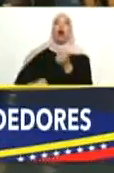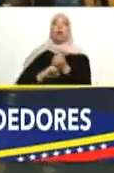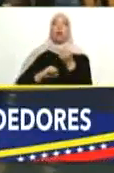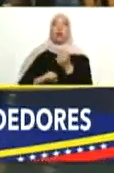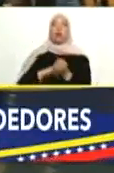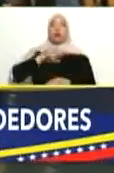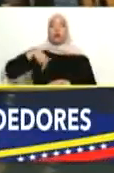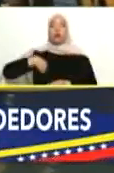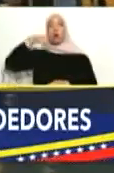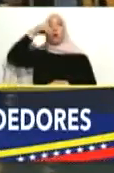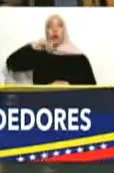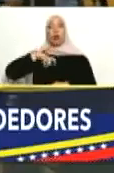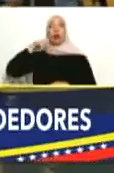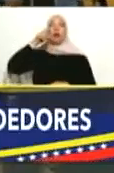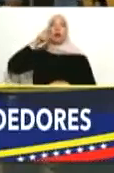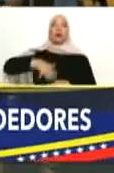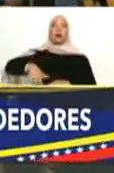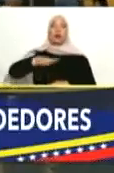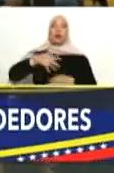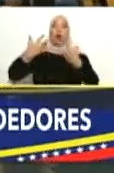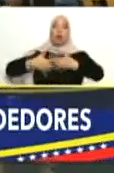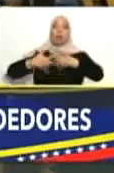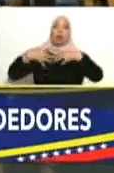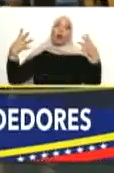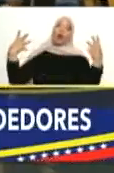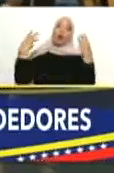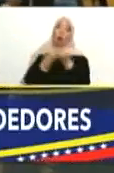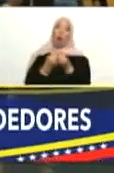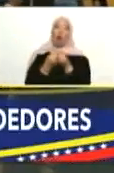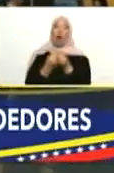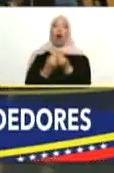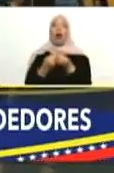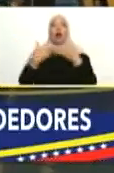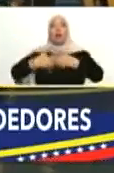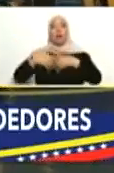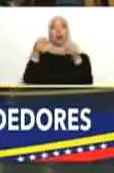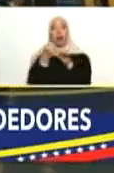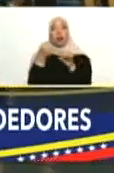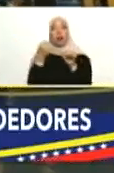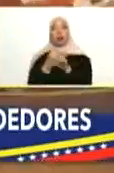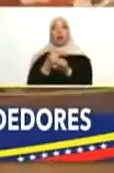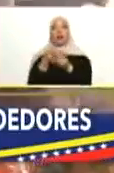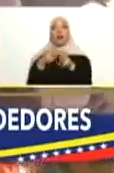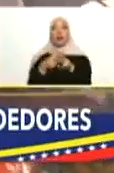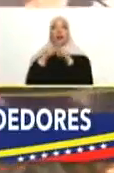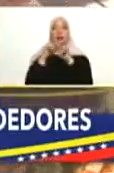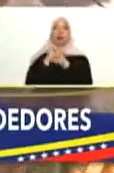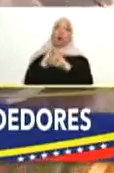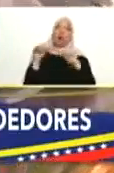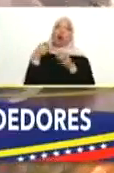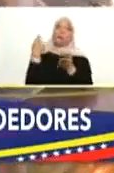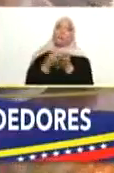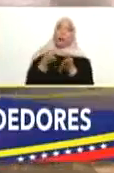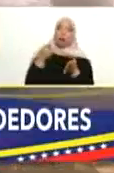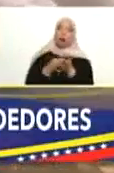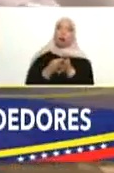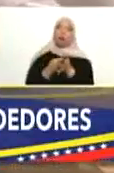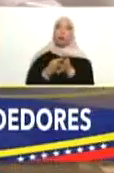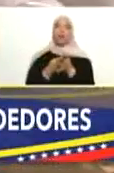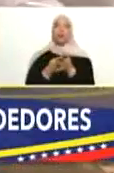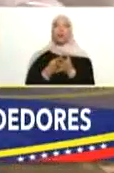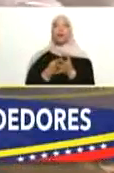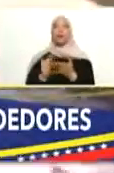lo largo y ancho de nuestra patria, emprender juntos, hoy ellos son emprendedores que han recibido el financiamiento como forma